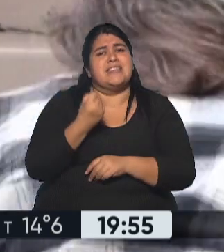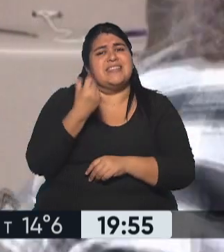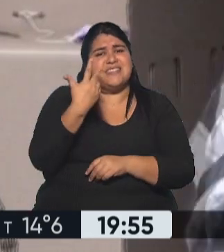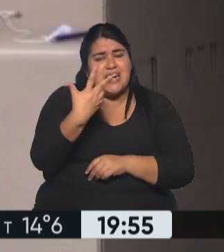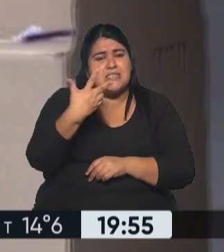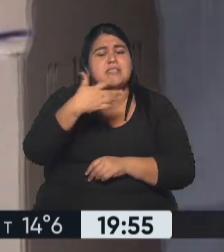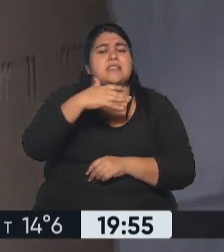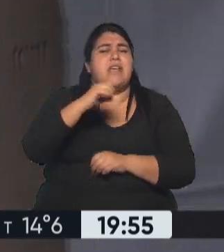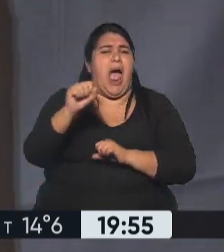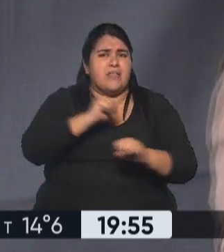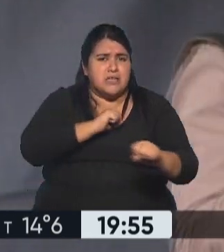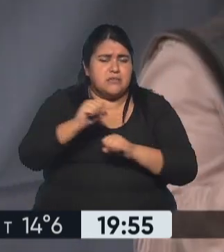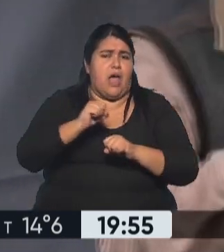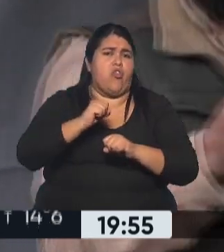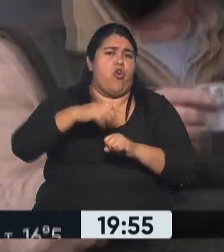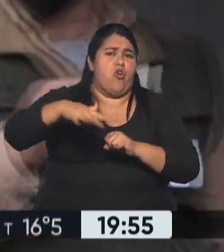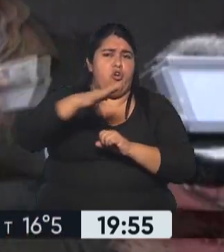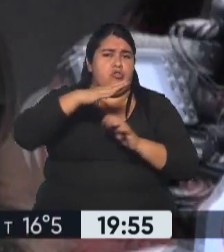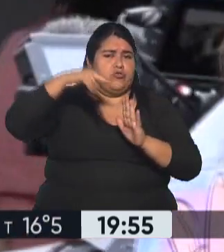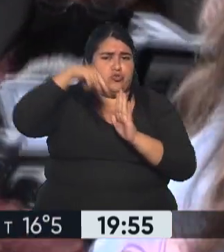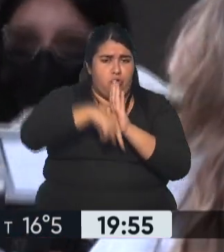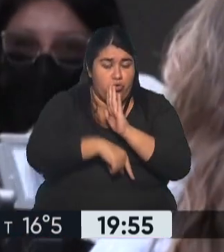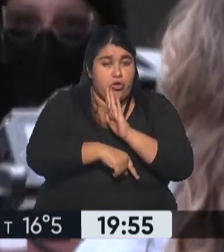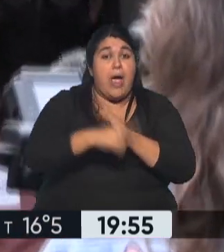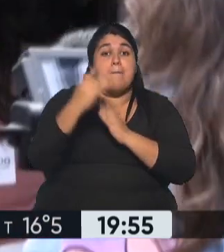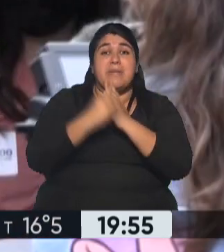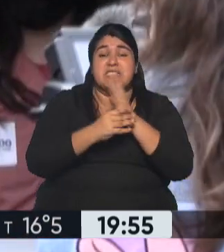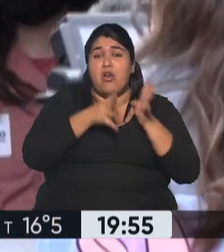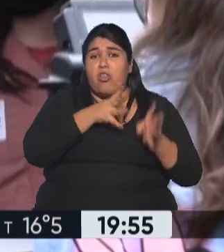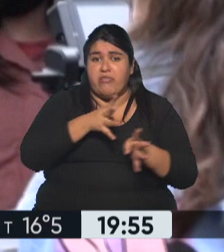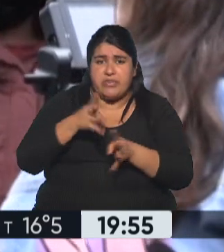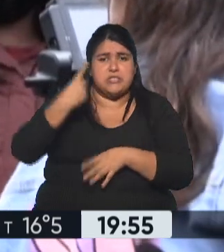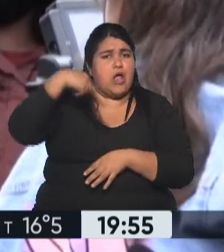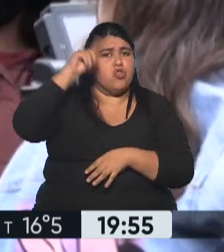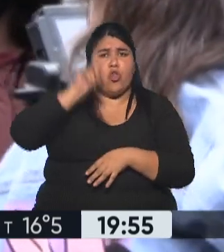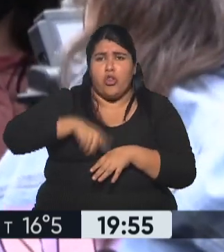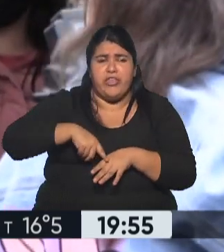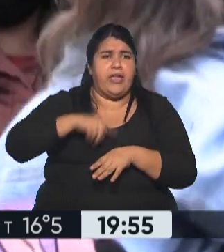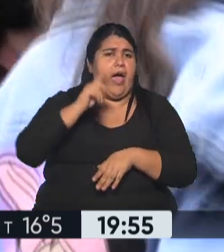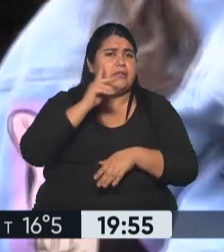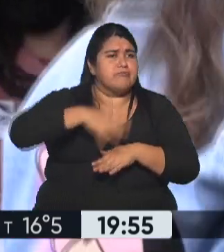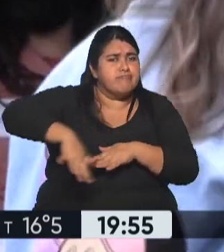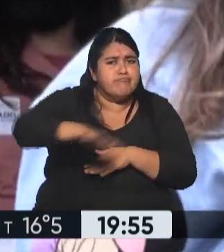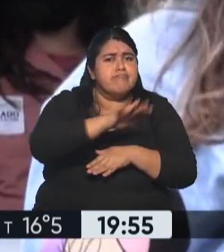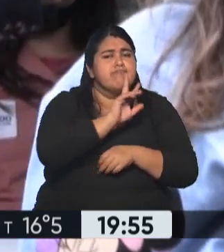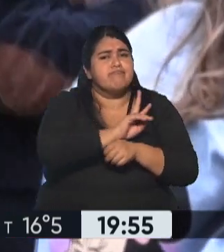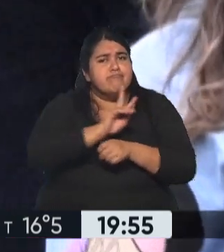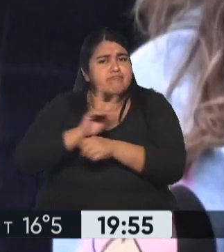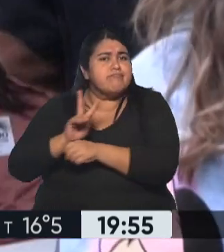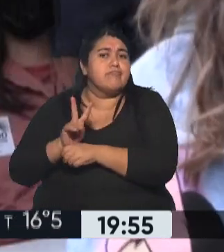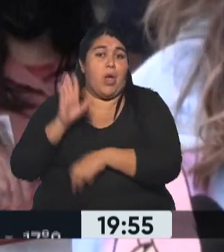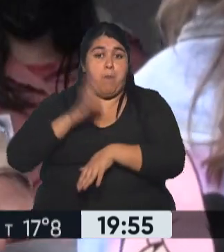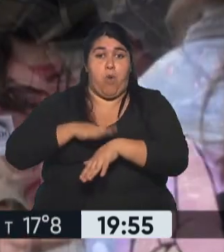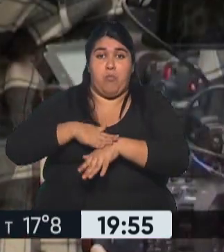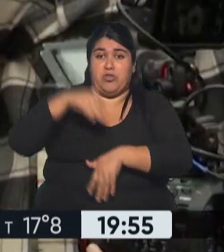en el sur del país pero el ministerio de defensa confirmó que todo el día estuvieron dadas las condiciones de tranquilidad en el momento del cierre